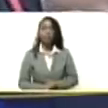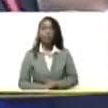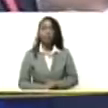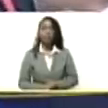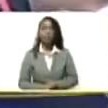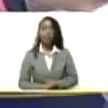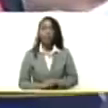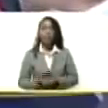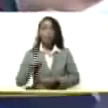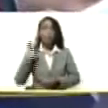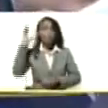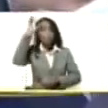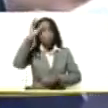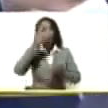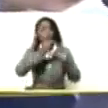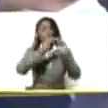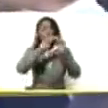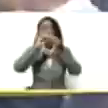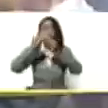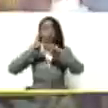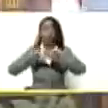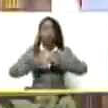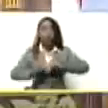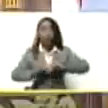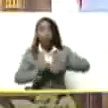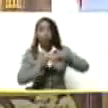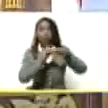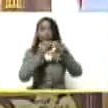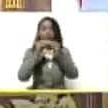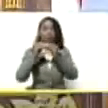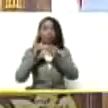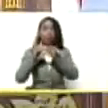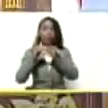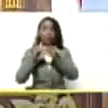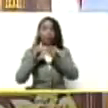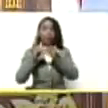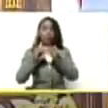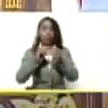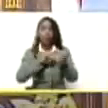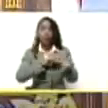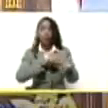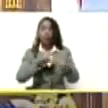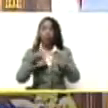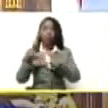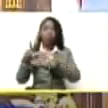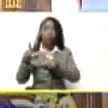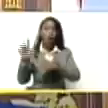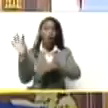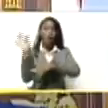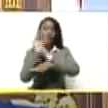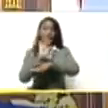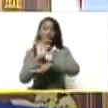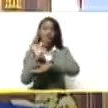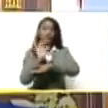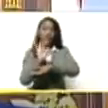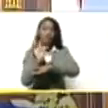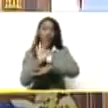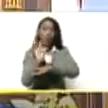sumamente complejas difíciles yo diría inclusive dolorosas